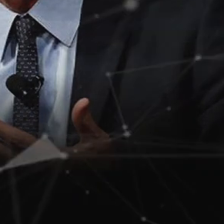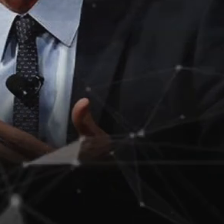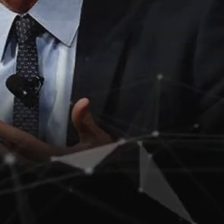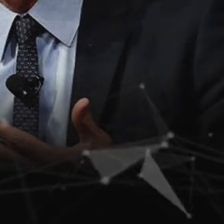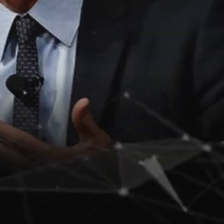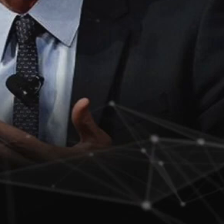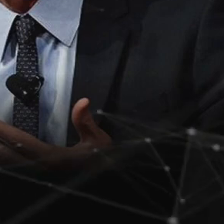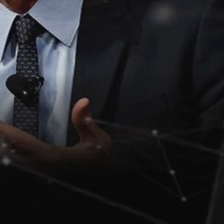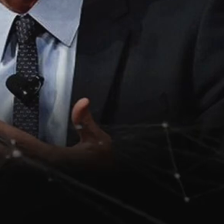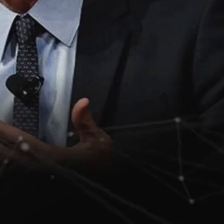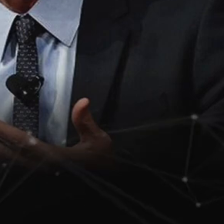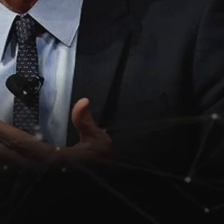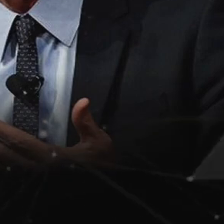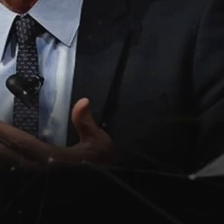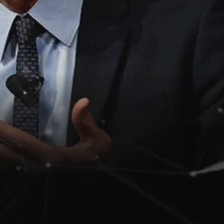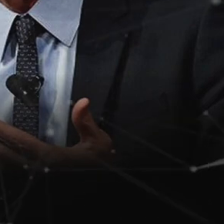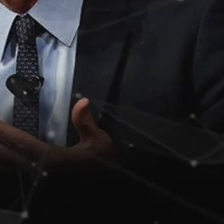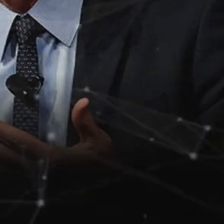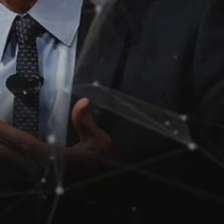nuestro canal.